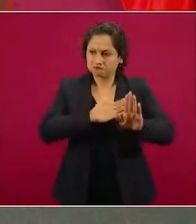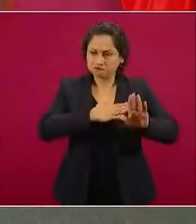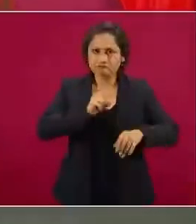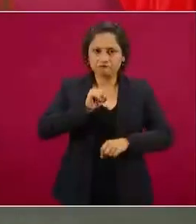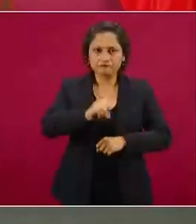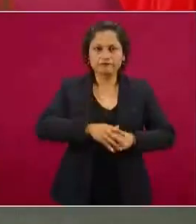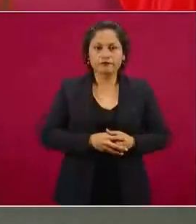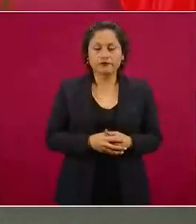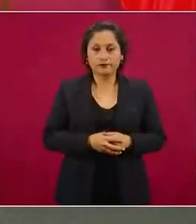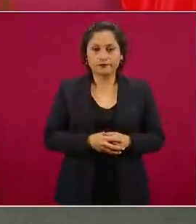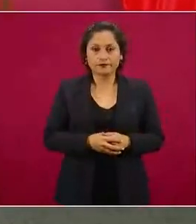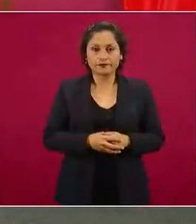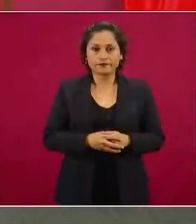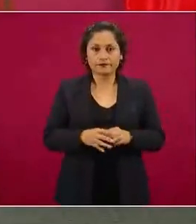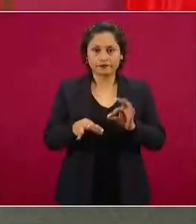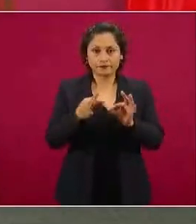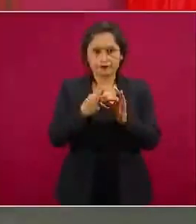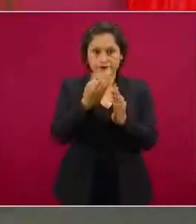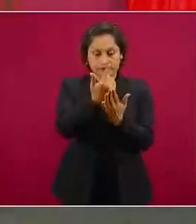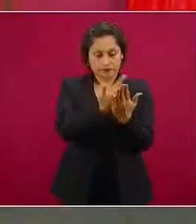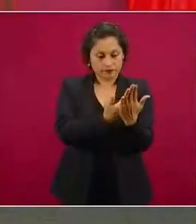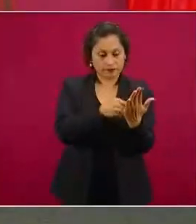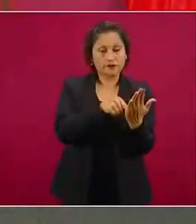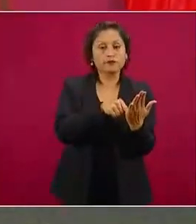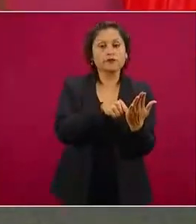bien, ya terminamos con la lista.